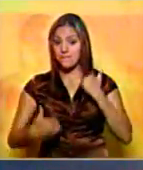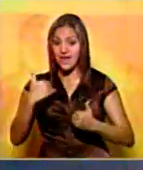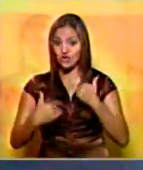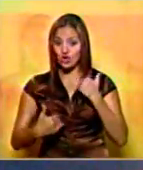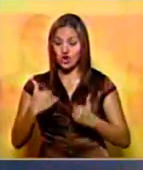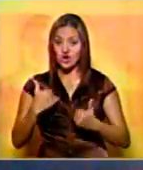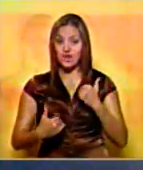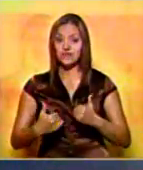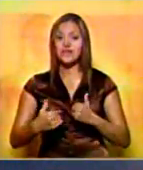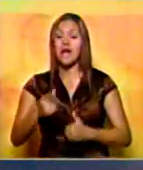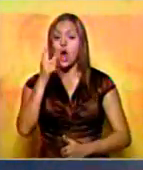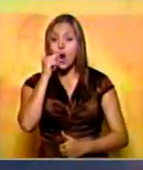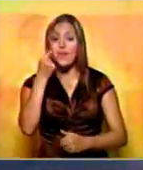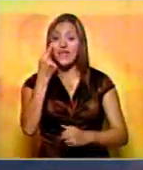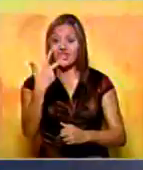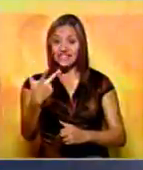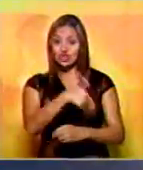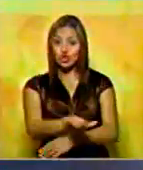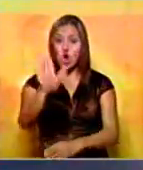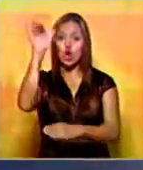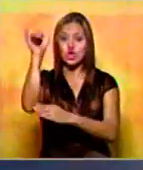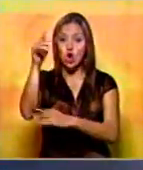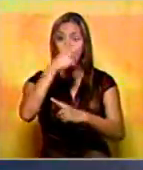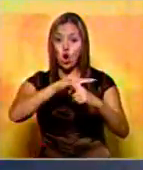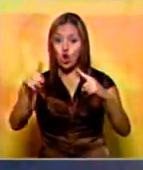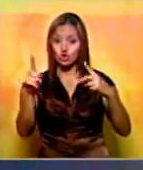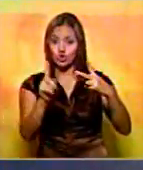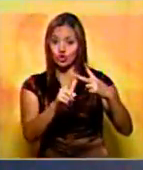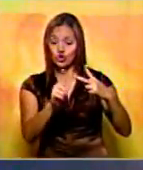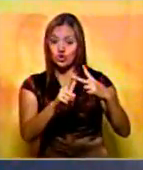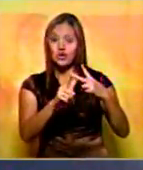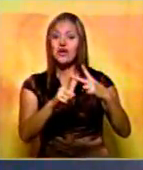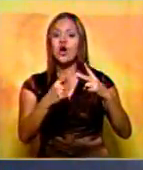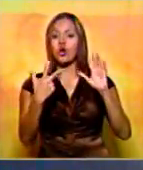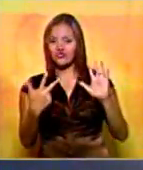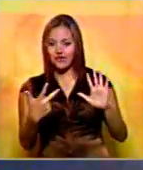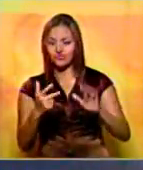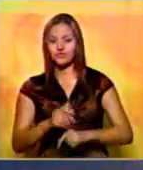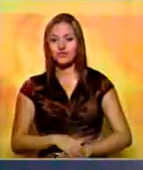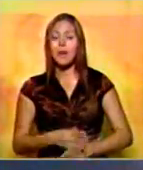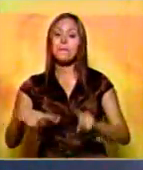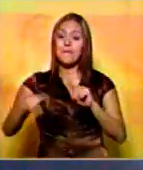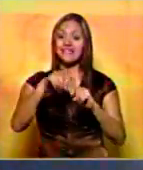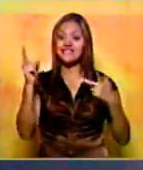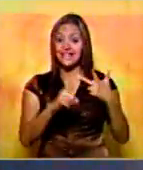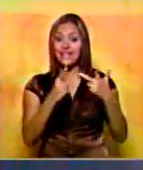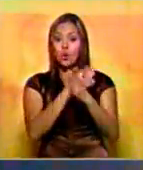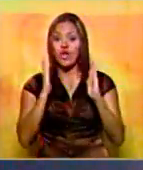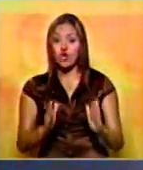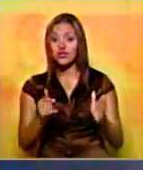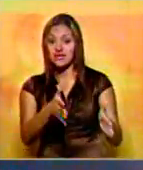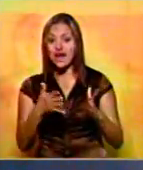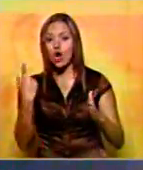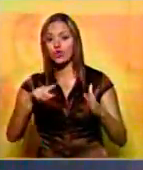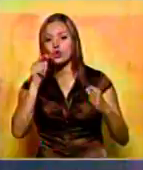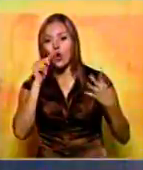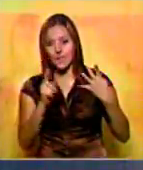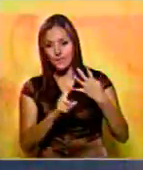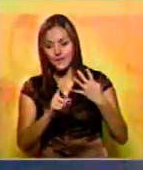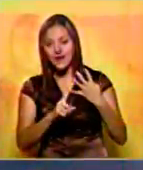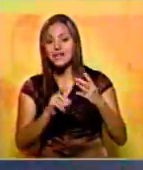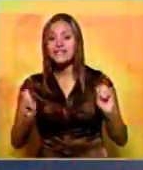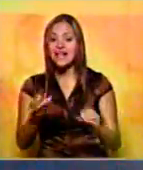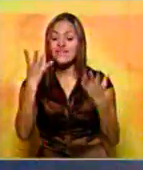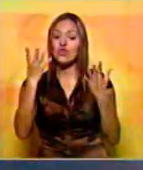Blanco conectó el tercer jonrón de la temporada y Franklin Gutiérrez sacó el octavo. Además, Juan Carlos Gutiérrez ganó y Eduard Mujica salvó el